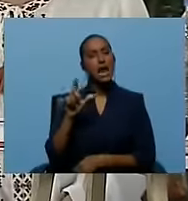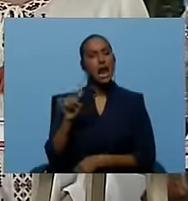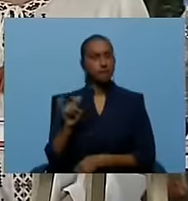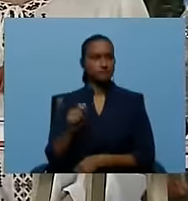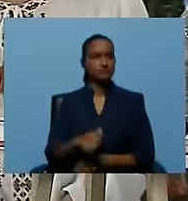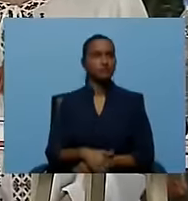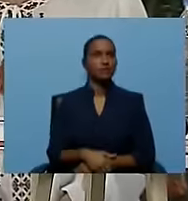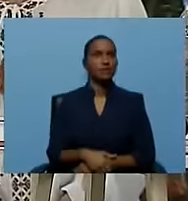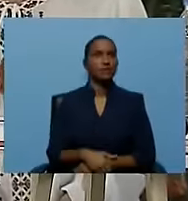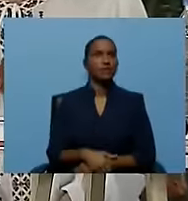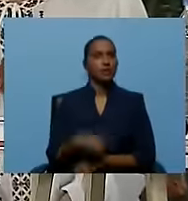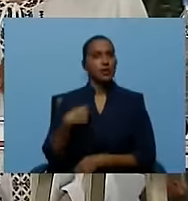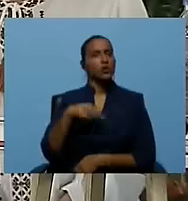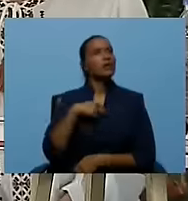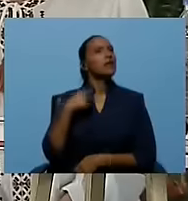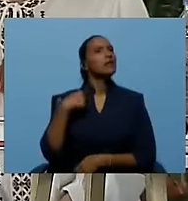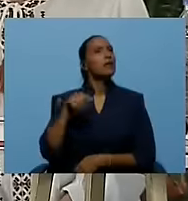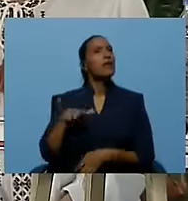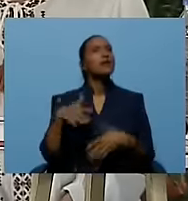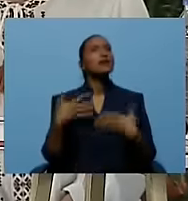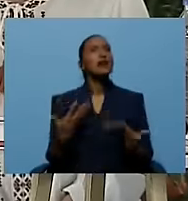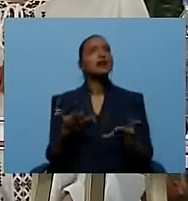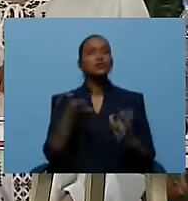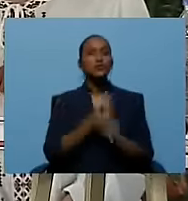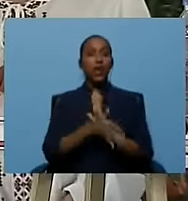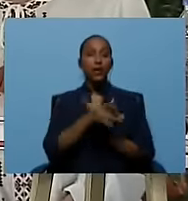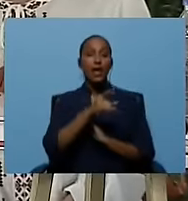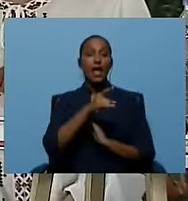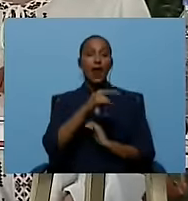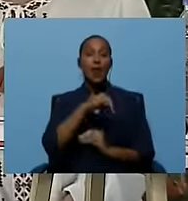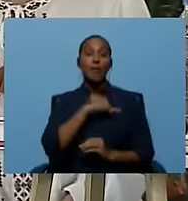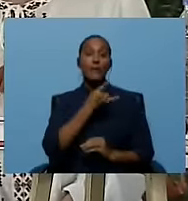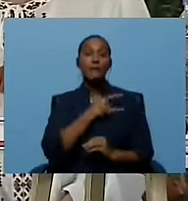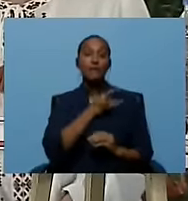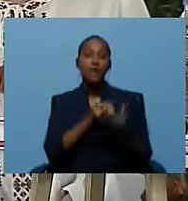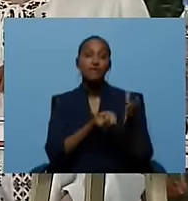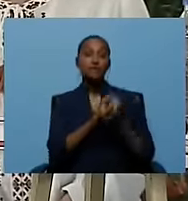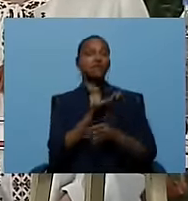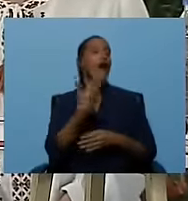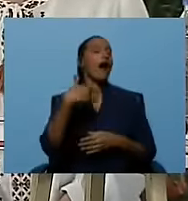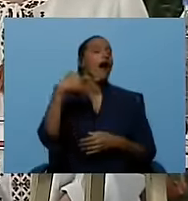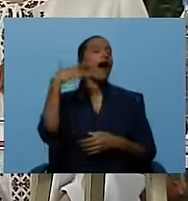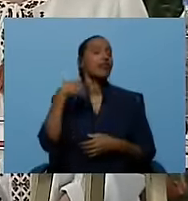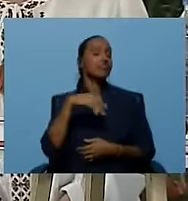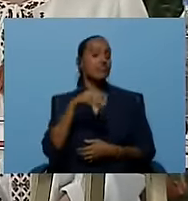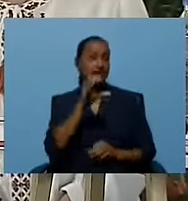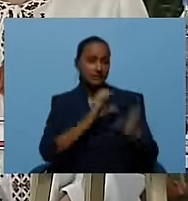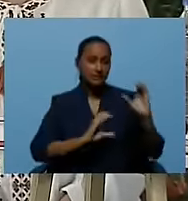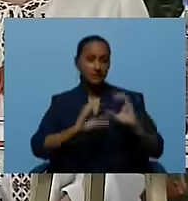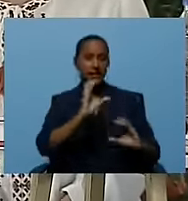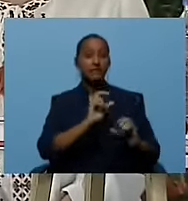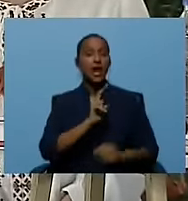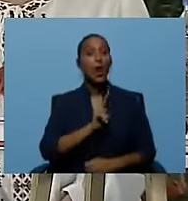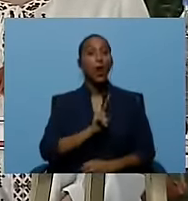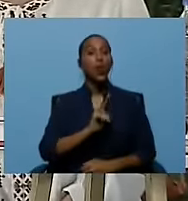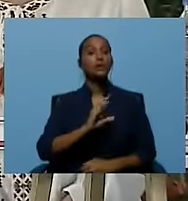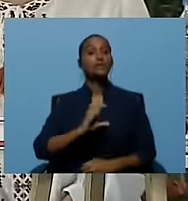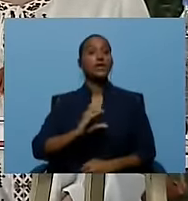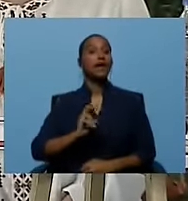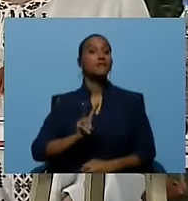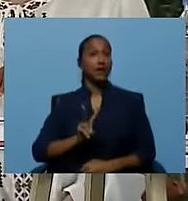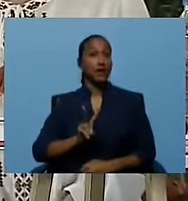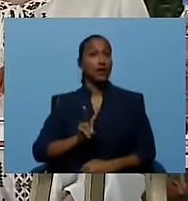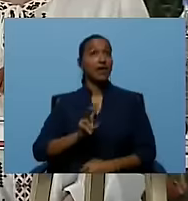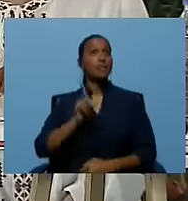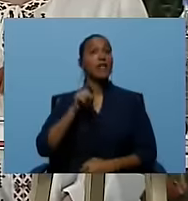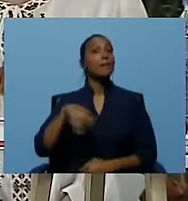Nosotros tenemos una facultad madre, la Facultad de Ciencias de la UCB, pero también tenemos una madre en